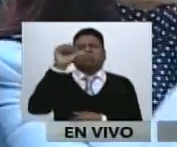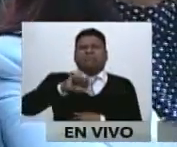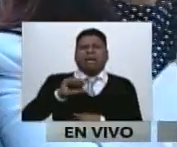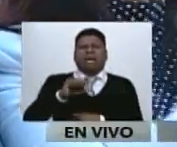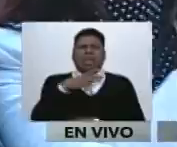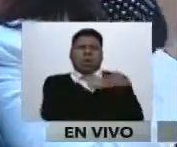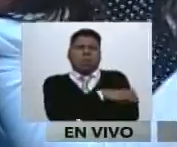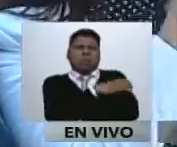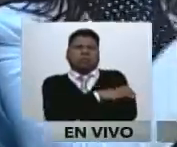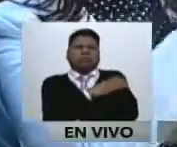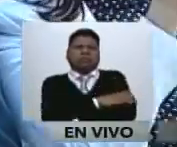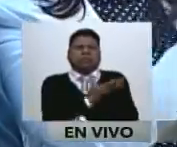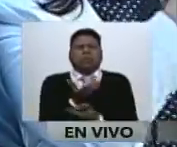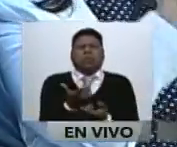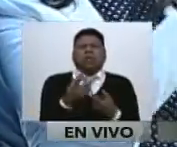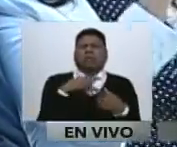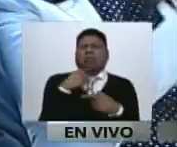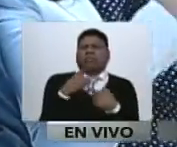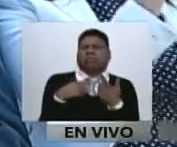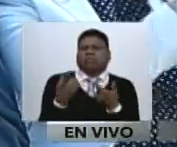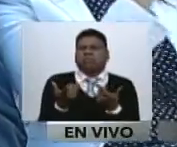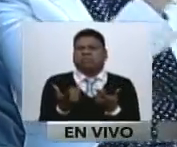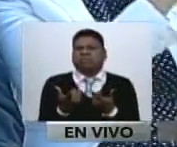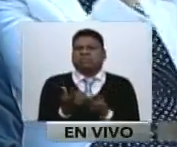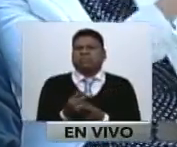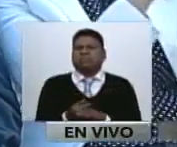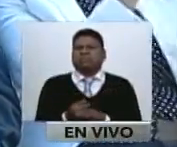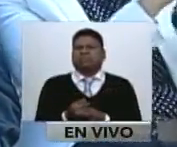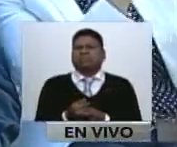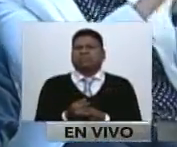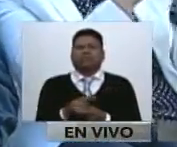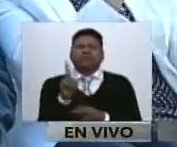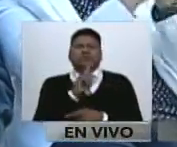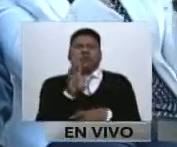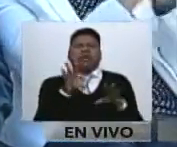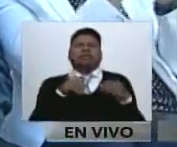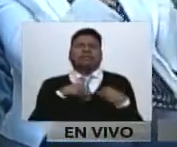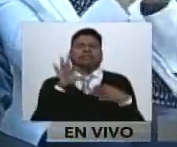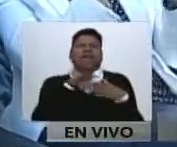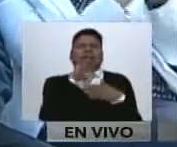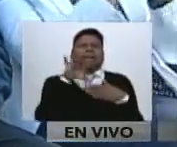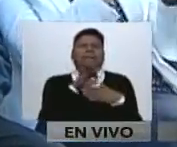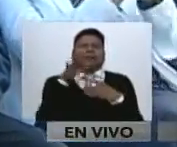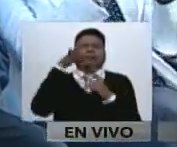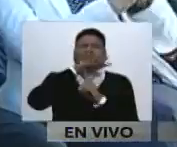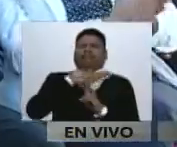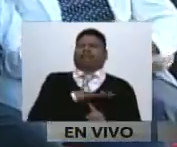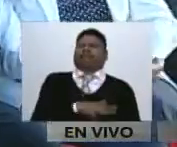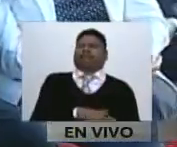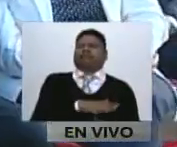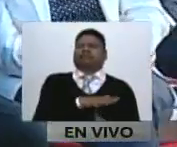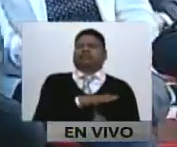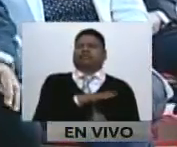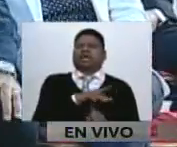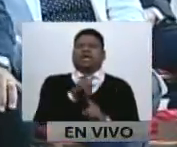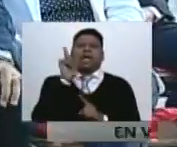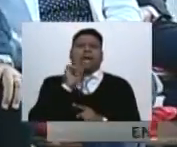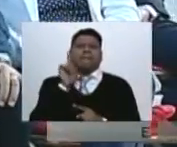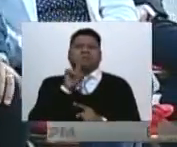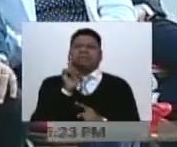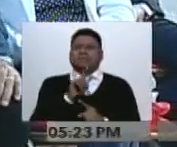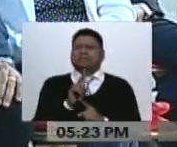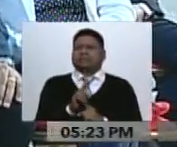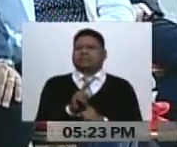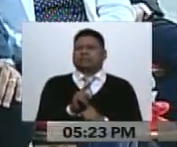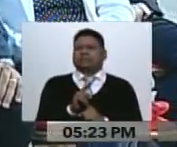se trata de asumir el espíritu para pisotear la mentira y